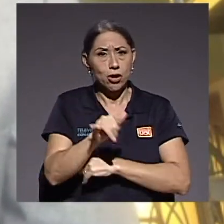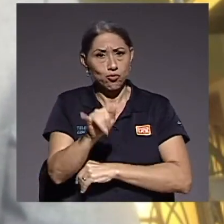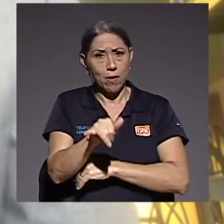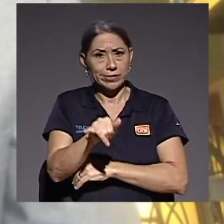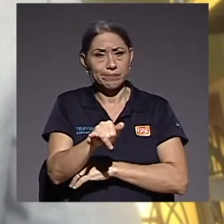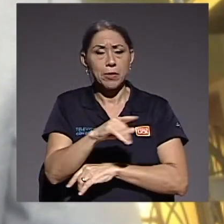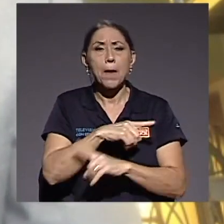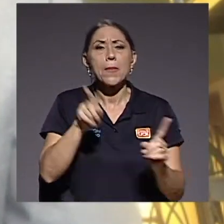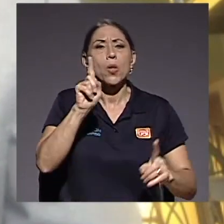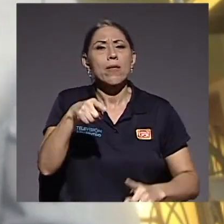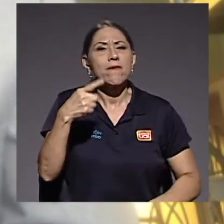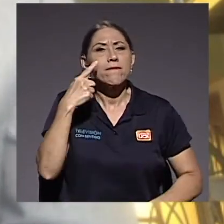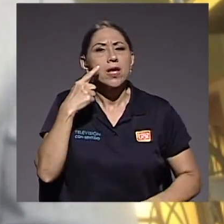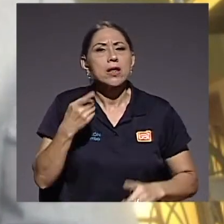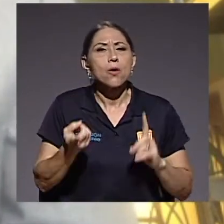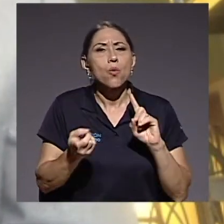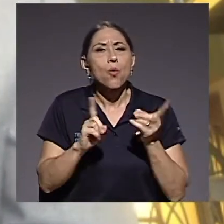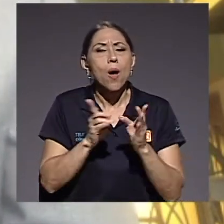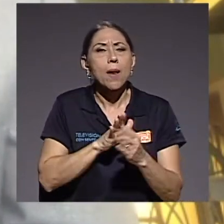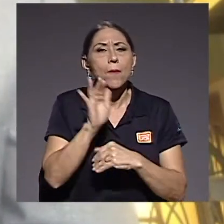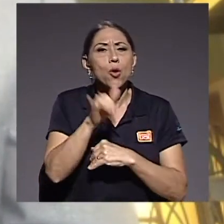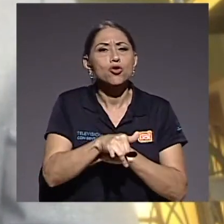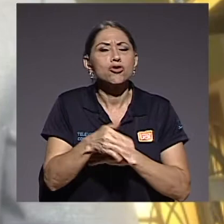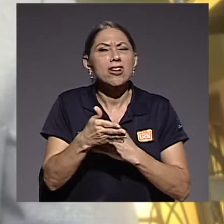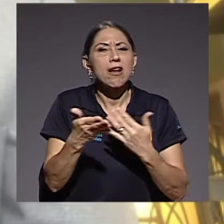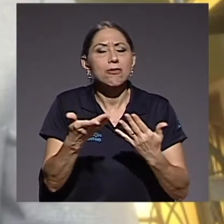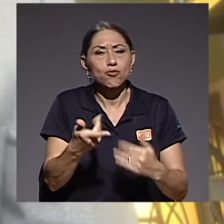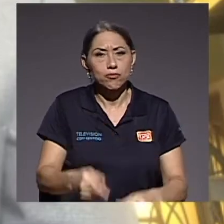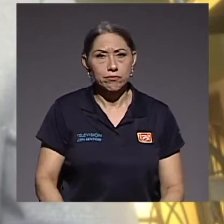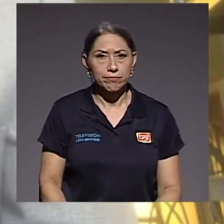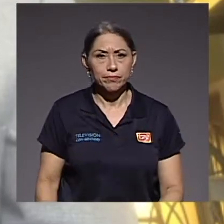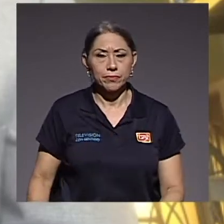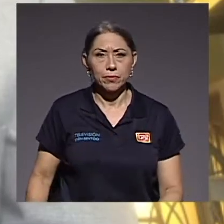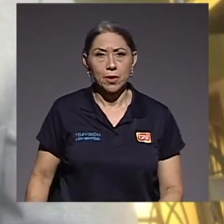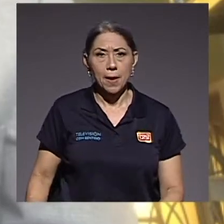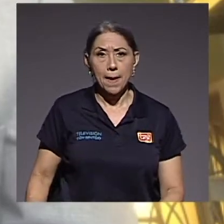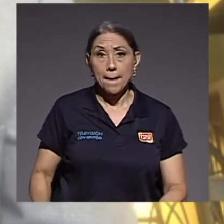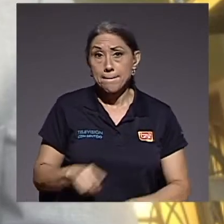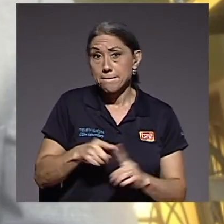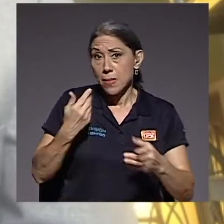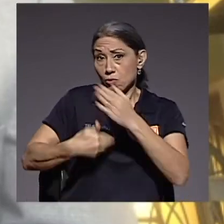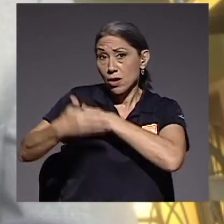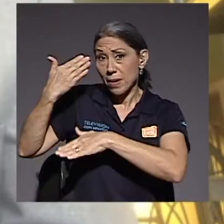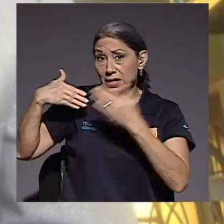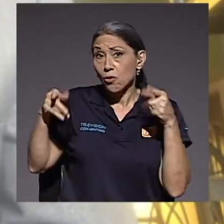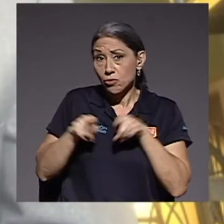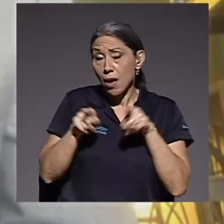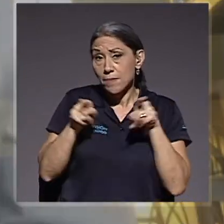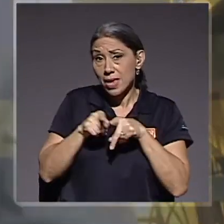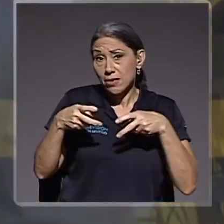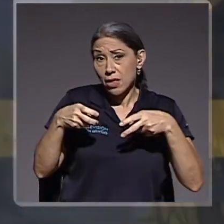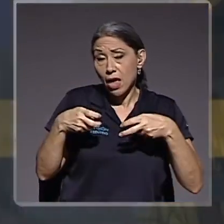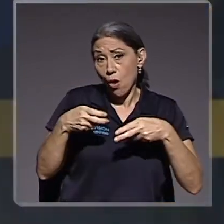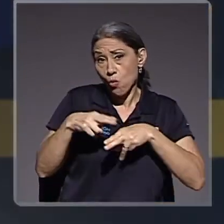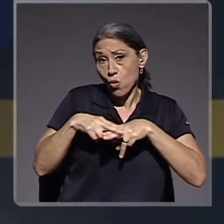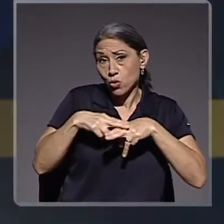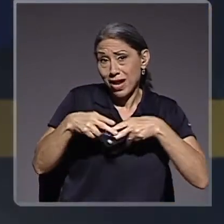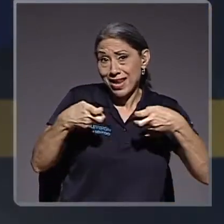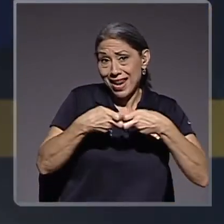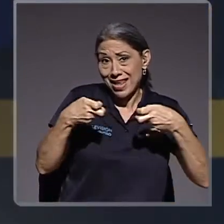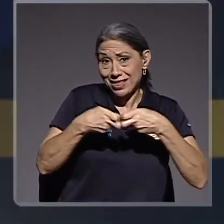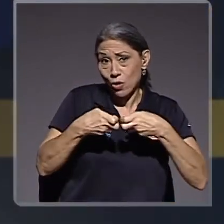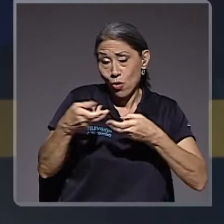es cuál proyecto es todo. Ok, pero en el pasado también hubo trenes eléctricos. Está el tren eléctrico al